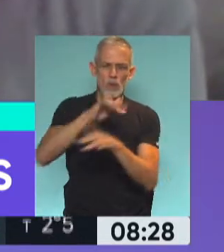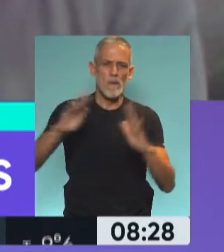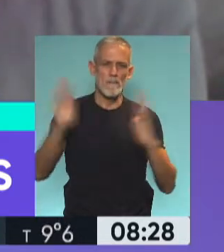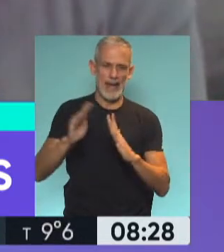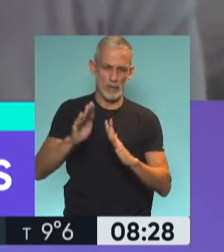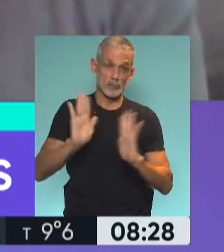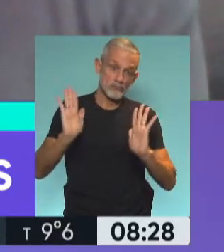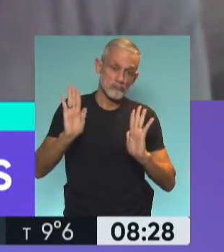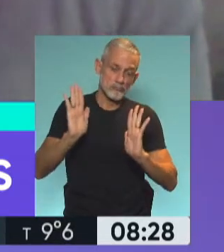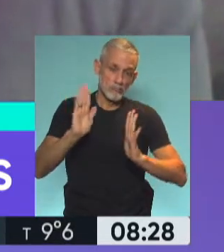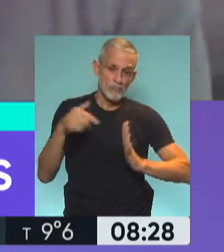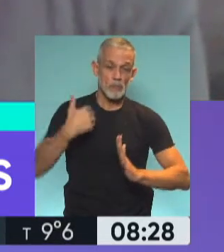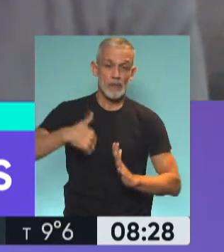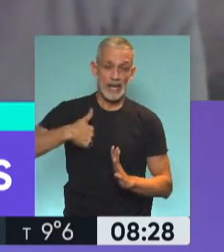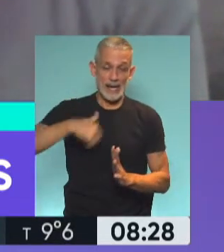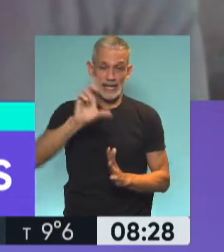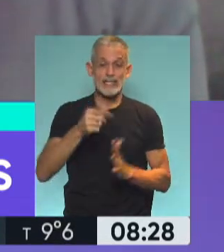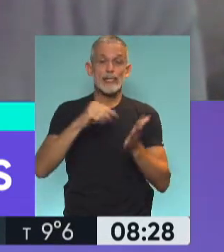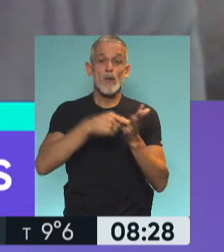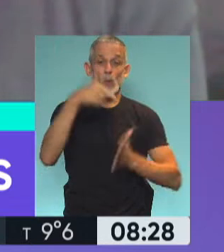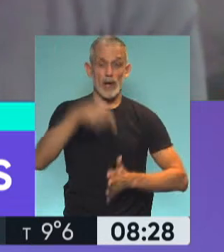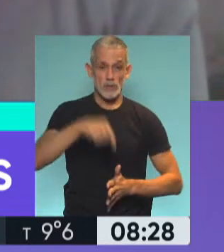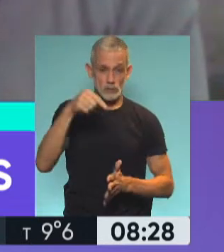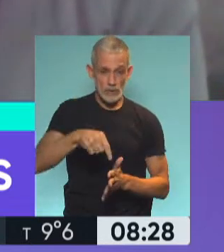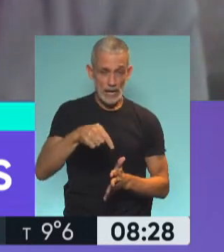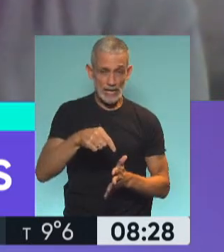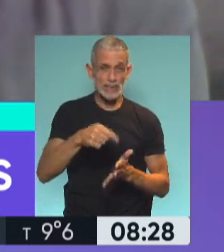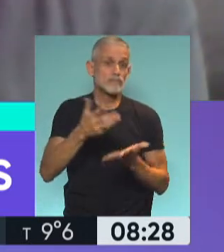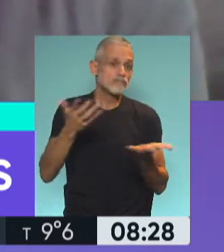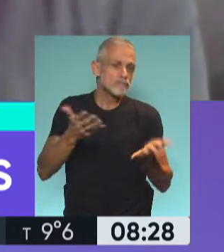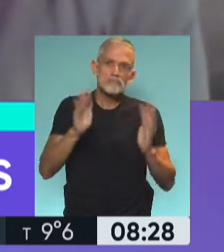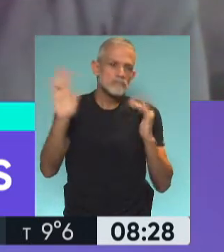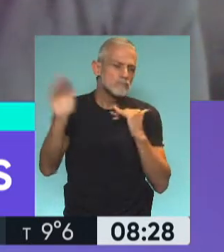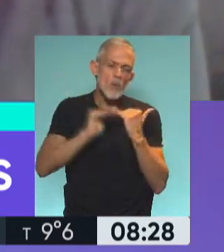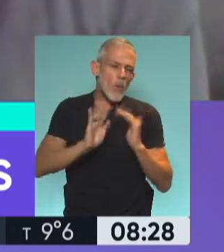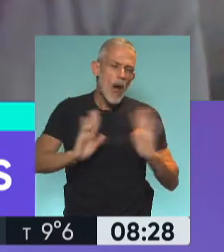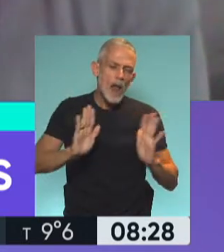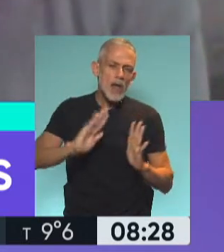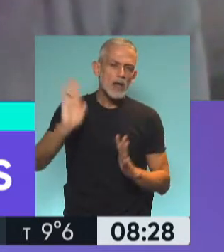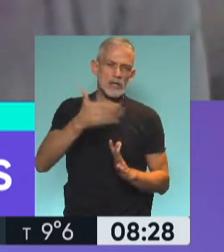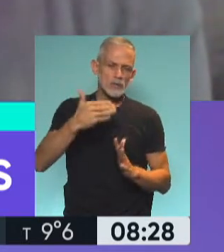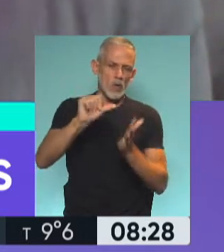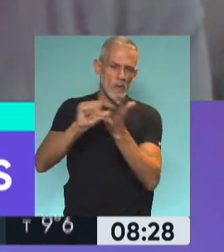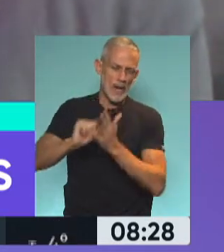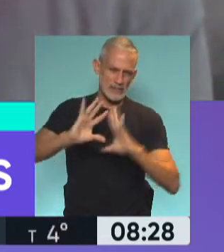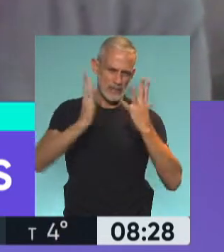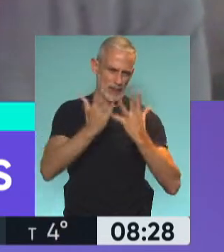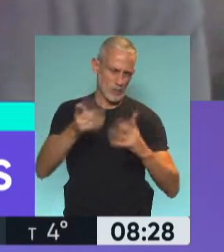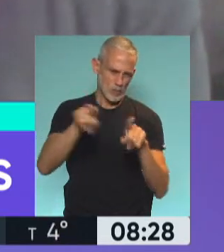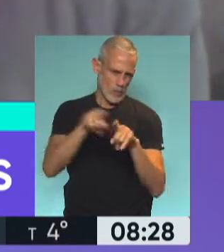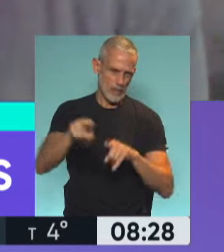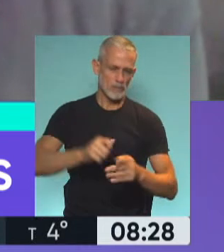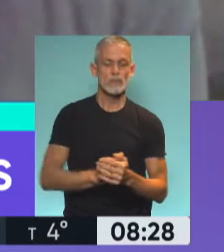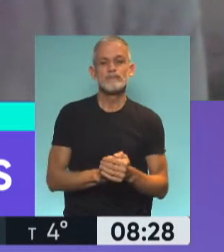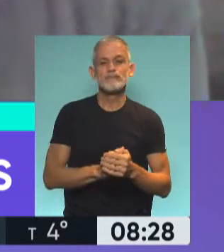ese sentido, la Argentina y la Ciudad de Buenos Aires en particular no hicieron más que hacer lo mismo que hicieron el resto de los países del mundo.